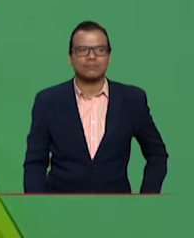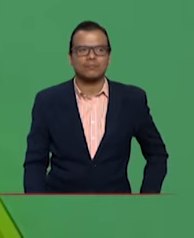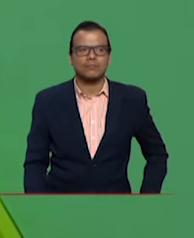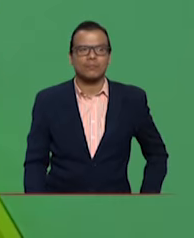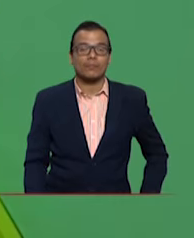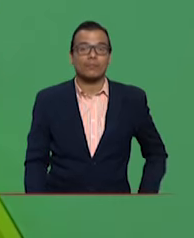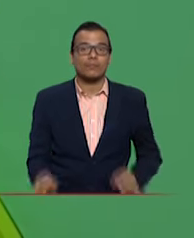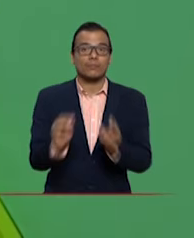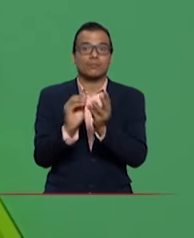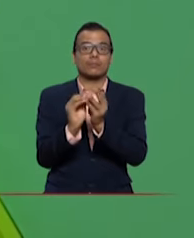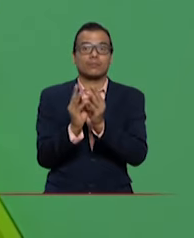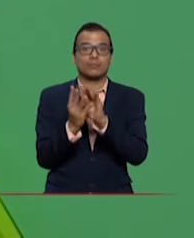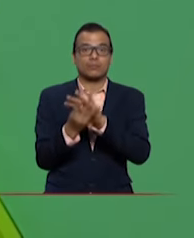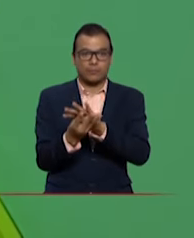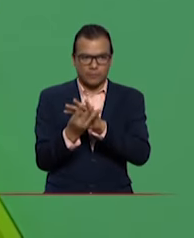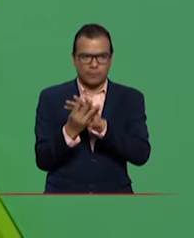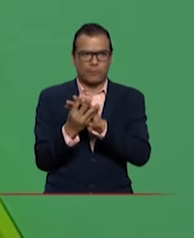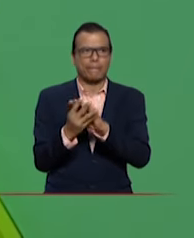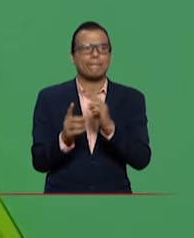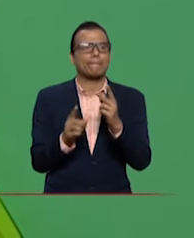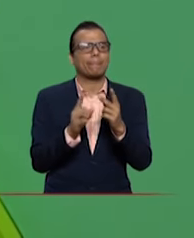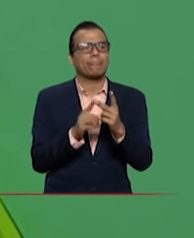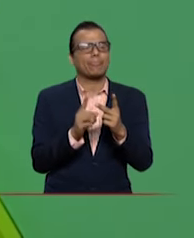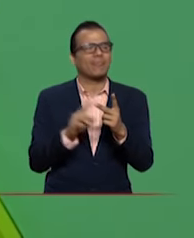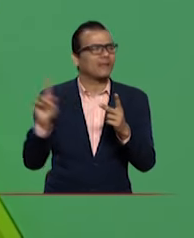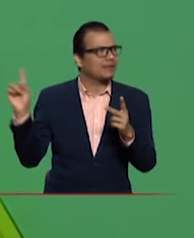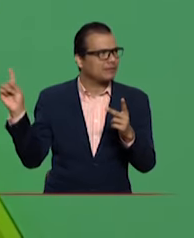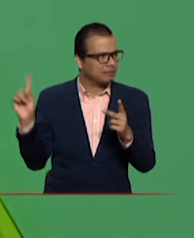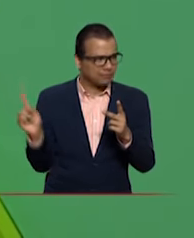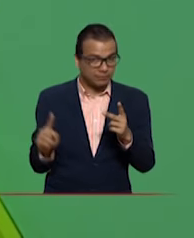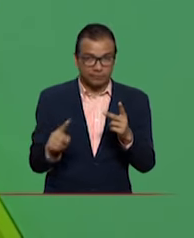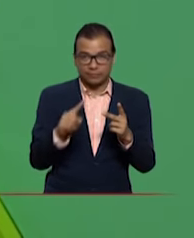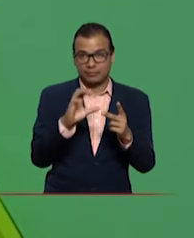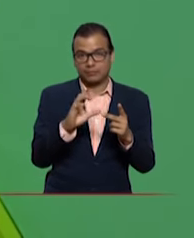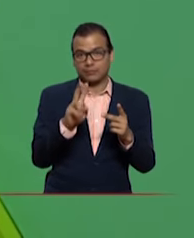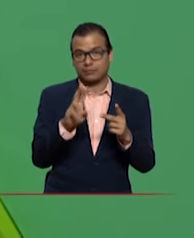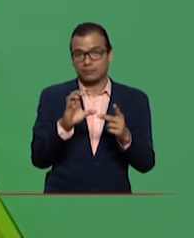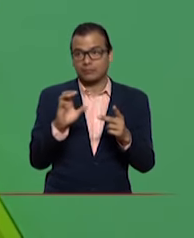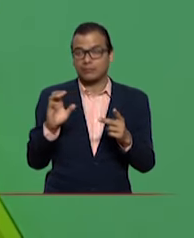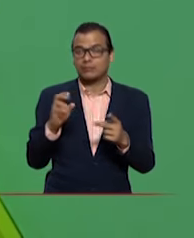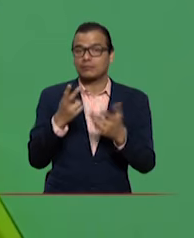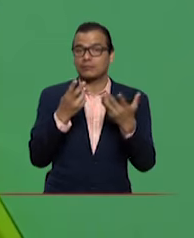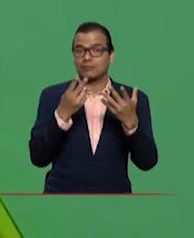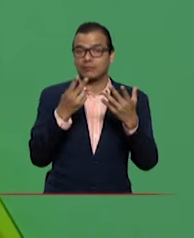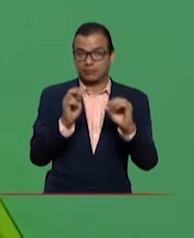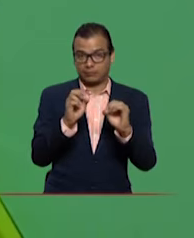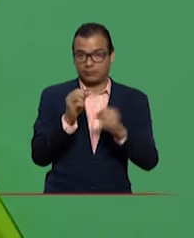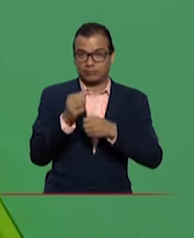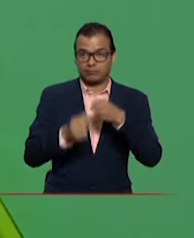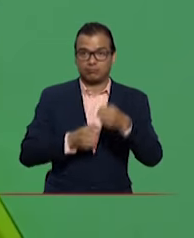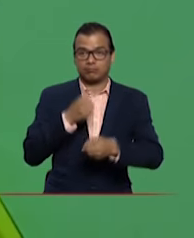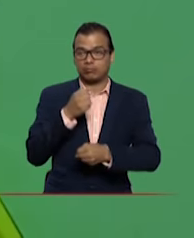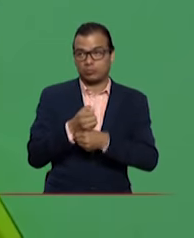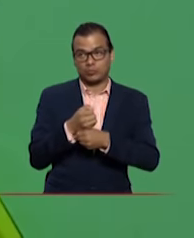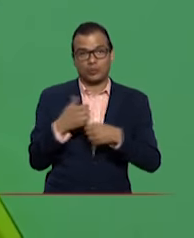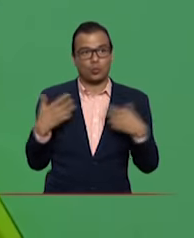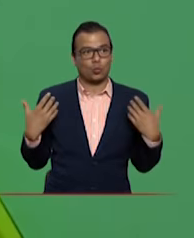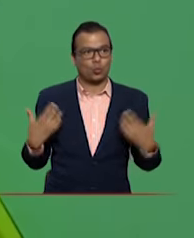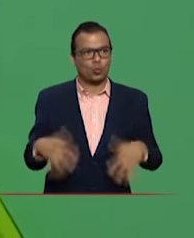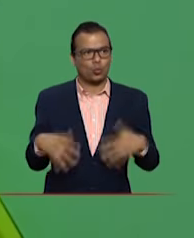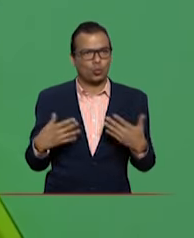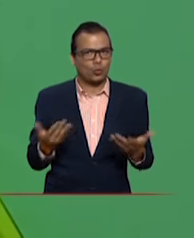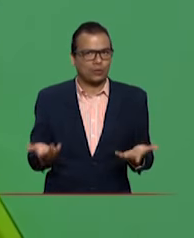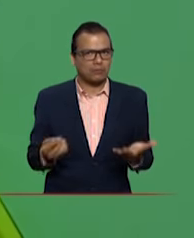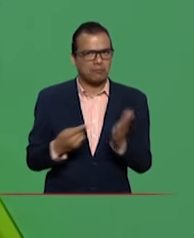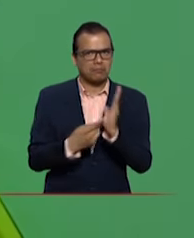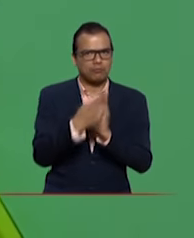La COP16, el cumpleaños número 70 de la CBC, han sido una excusa perfecta para entregar obras,